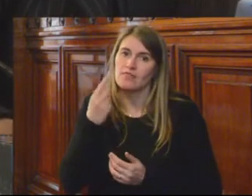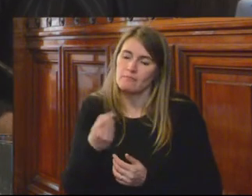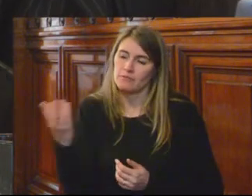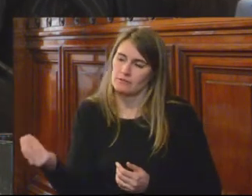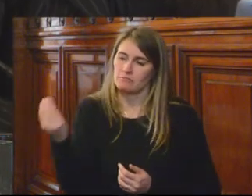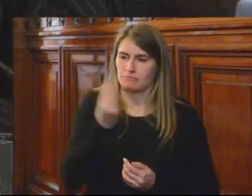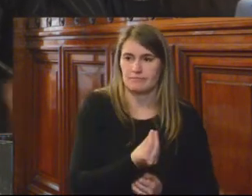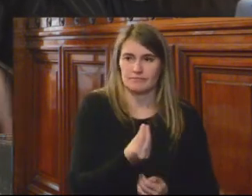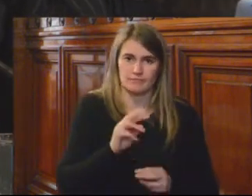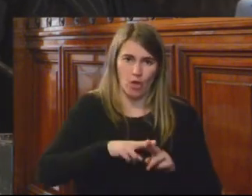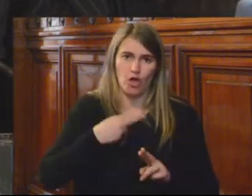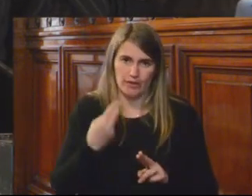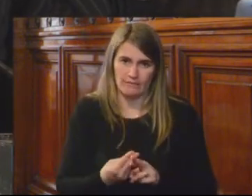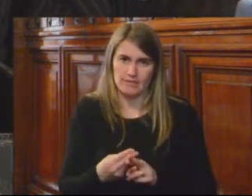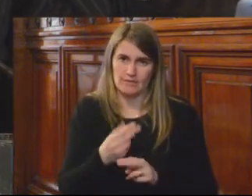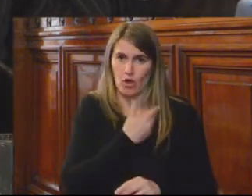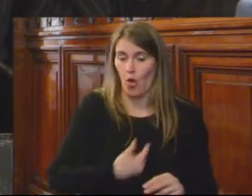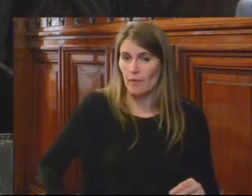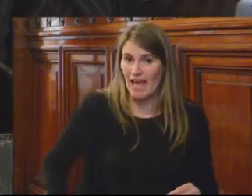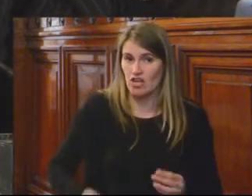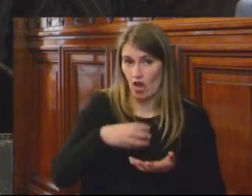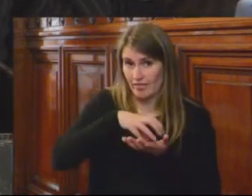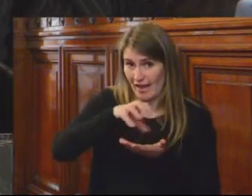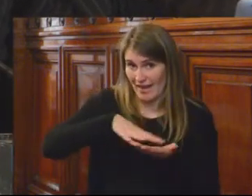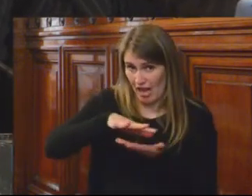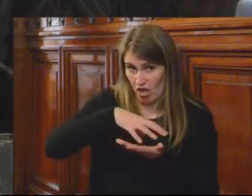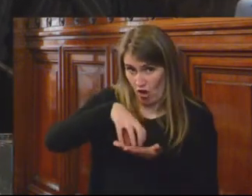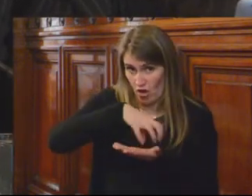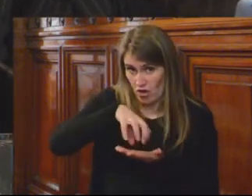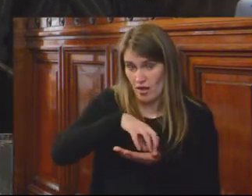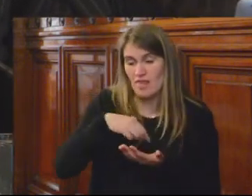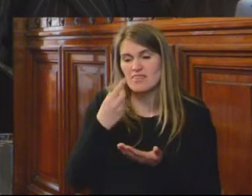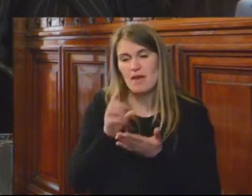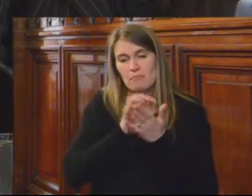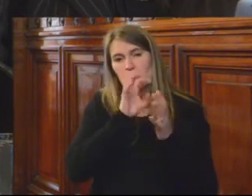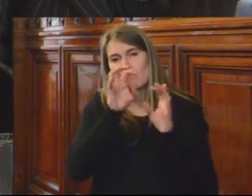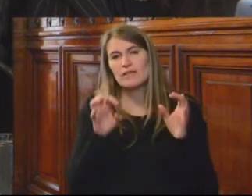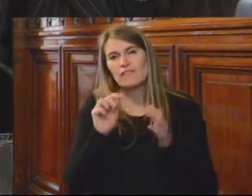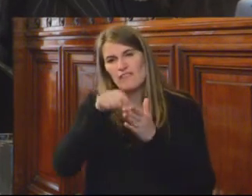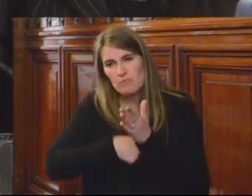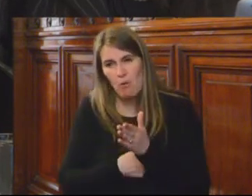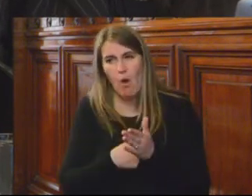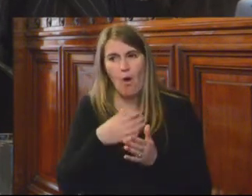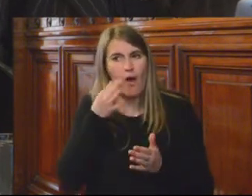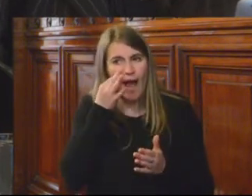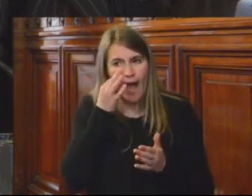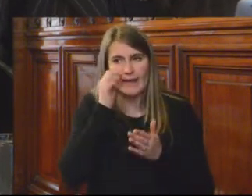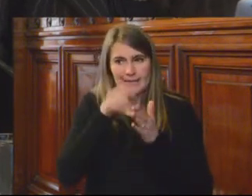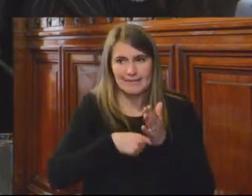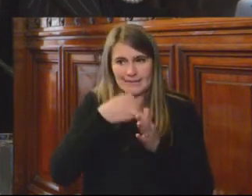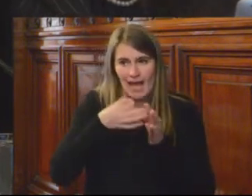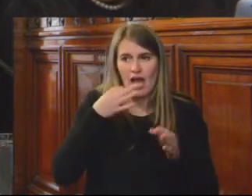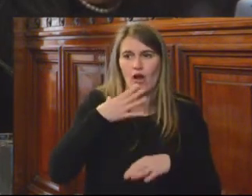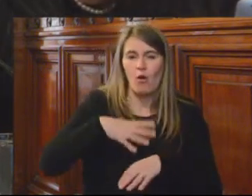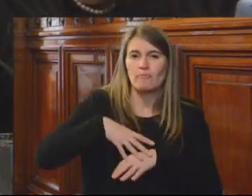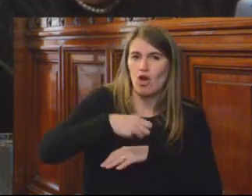una rectificación del gobierno regional, pero les hicieron luego firmar una serie de actas, compromisos, donde inclusive se les condiciona